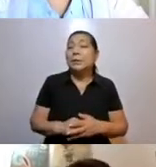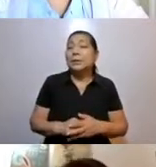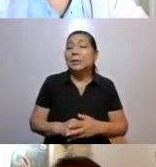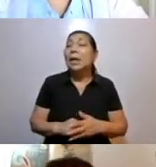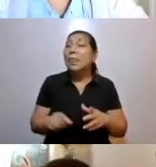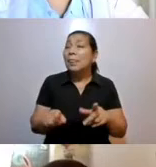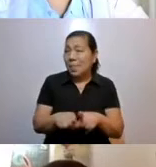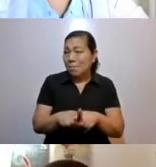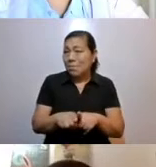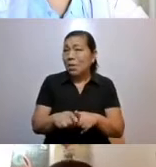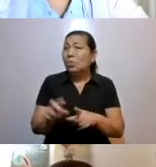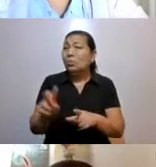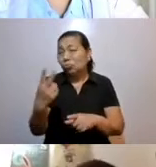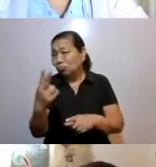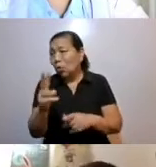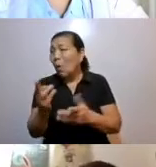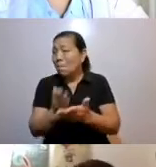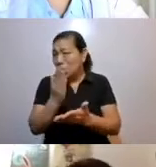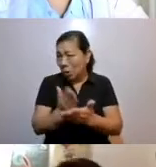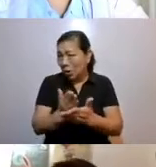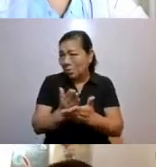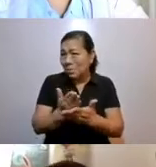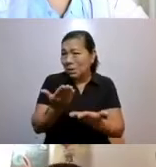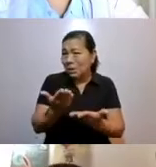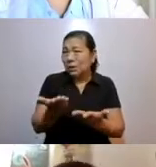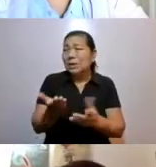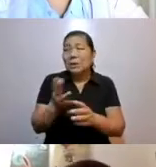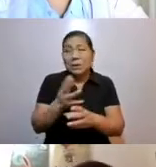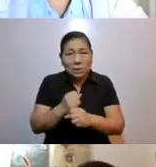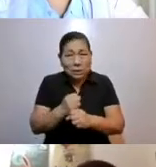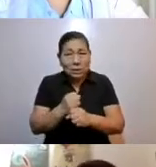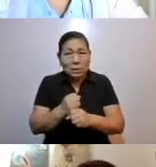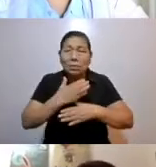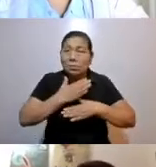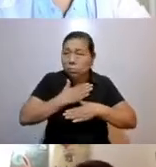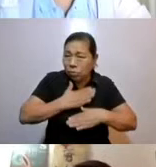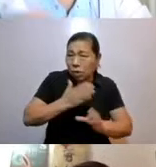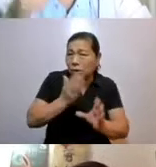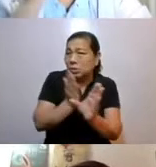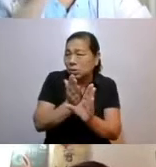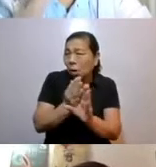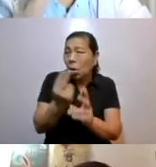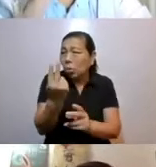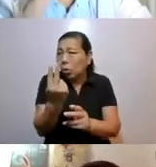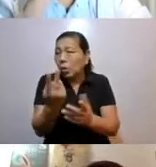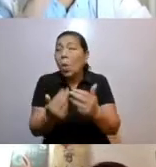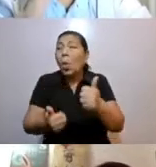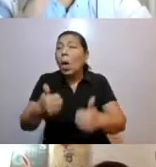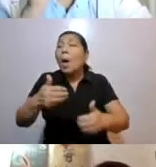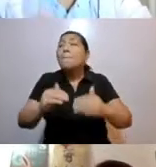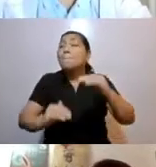también hay factores mixtos, ¿no? Que tienen un componente psicógeno, un componente orgánico, pero siempre uno predomina.